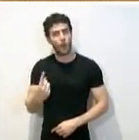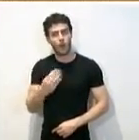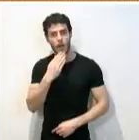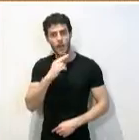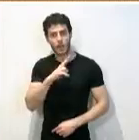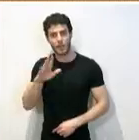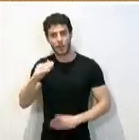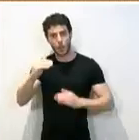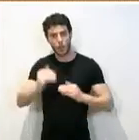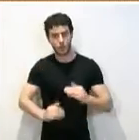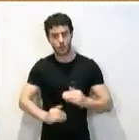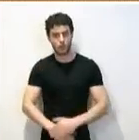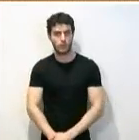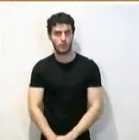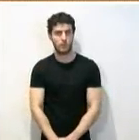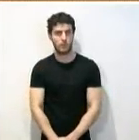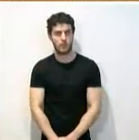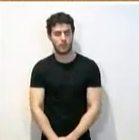25 años.